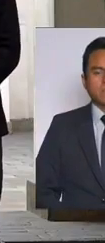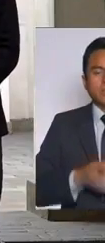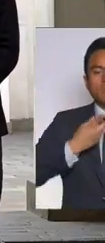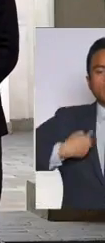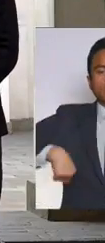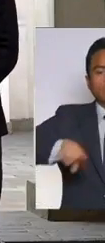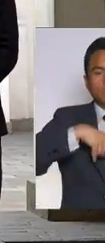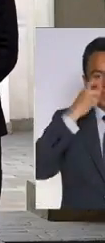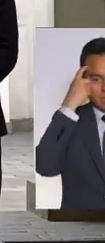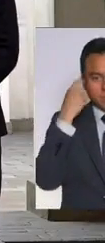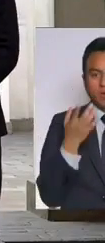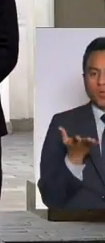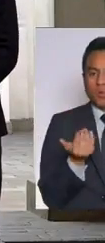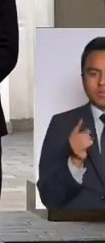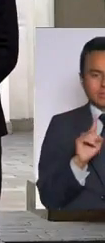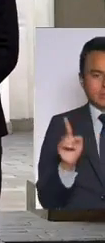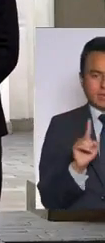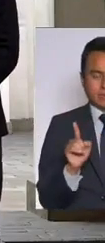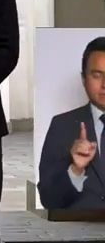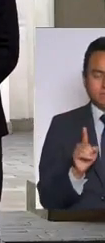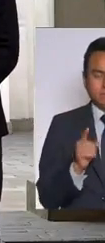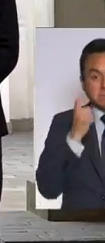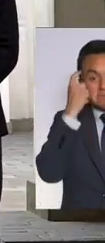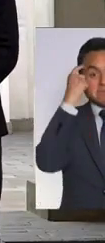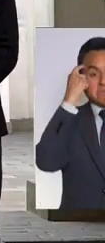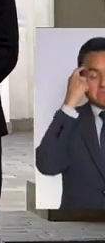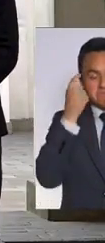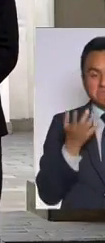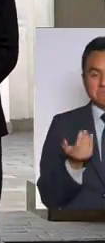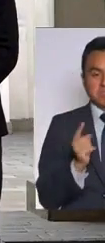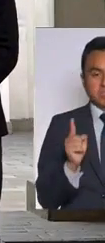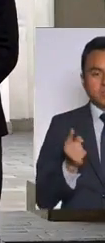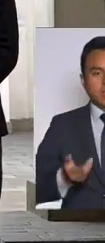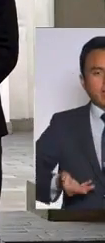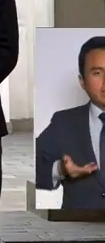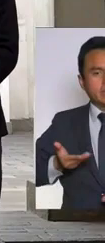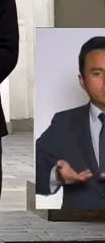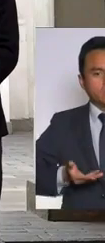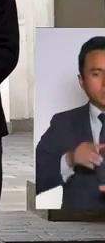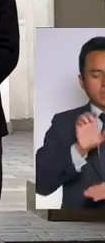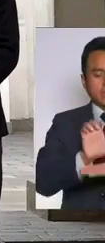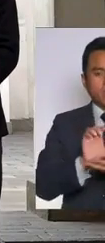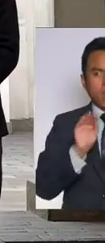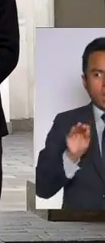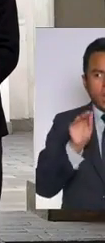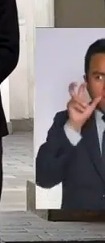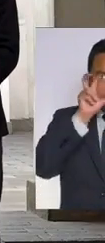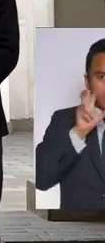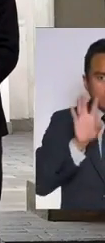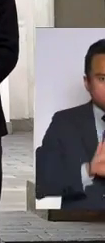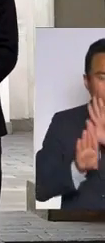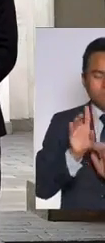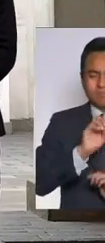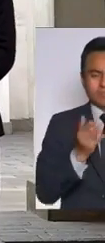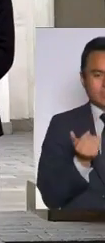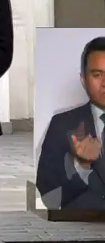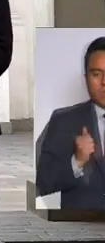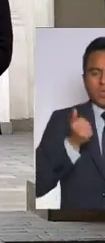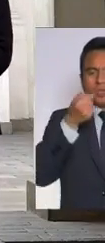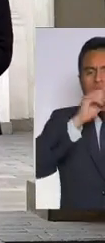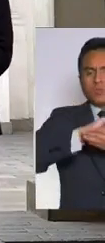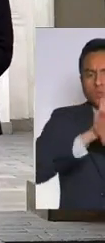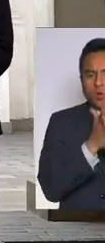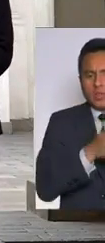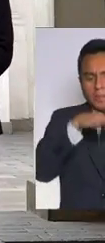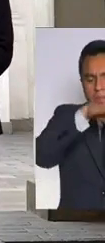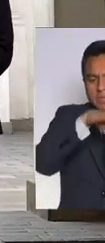este paro, ¿no es cierto?, de camioneros que uno ve al final que estuvo muy concertado con el gobierno. Además con un pliego de petitorio, ¿no es cierto?,